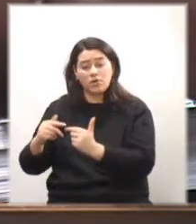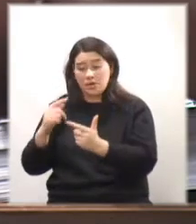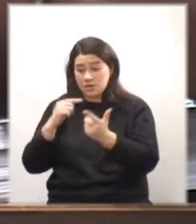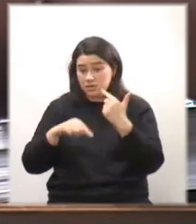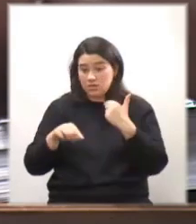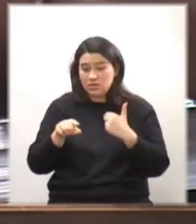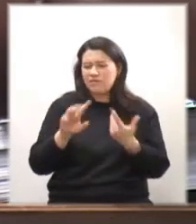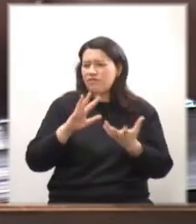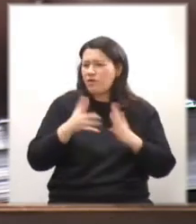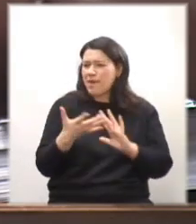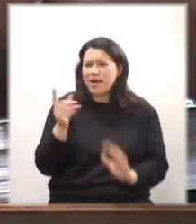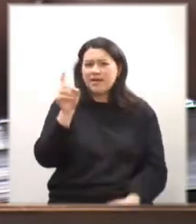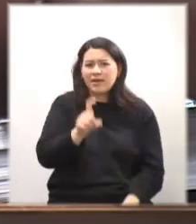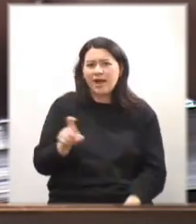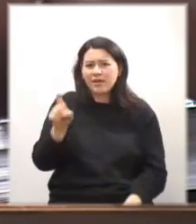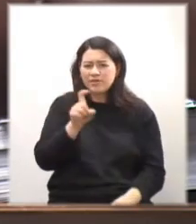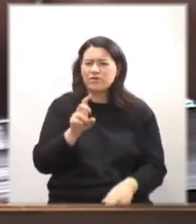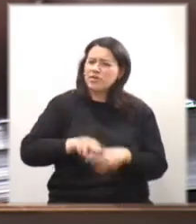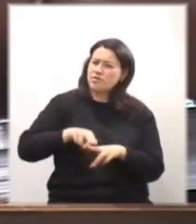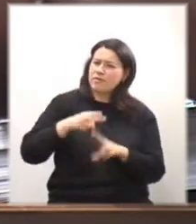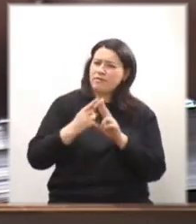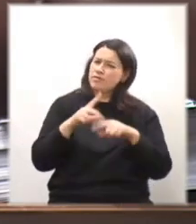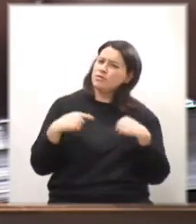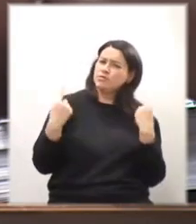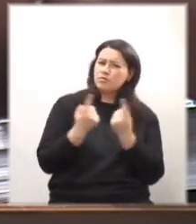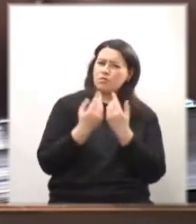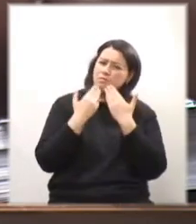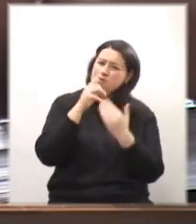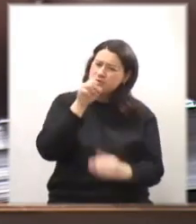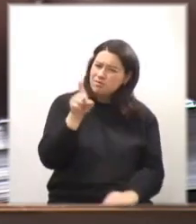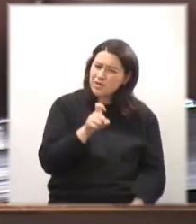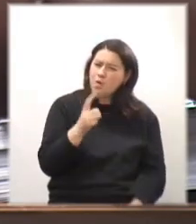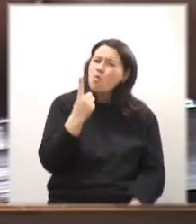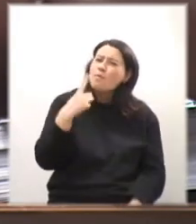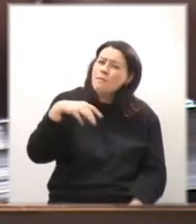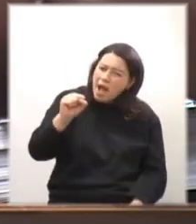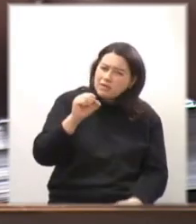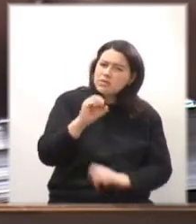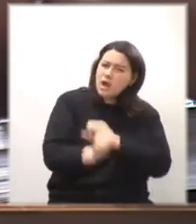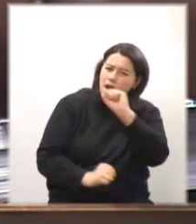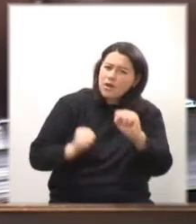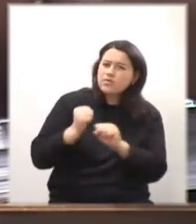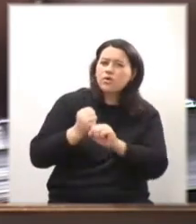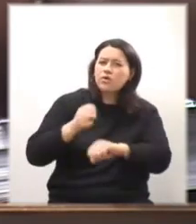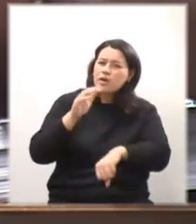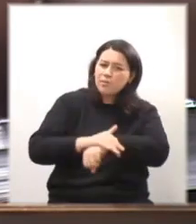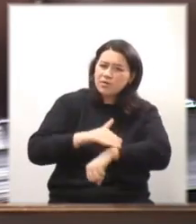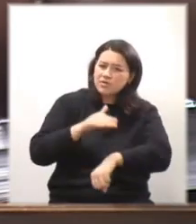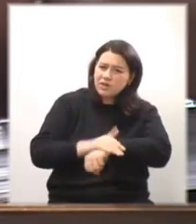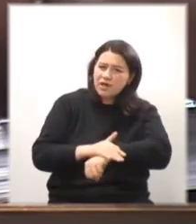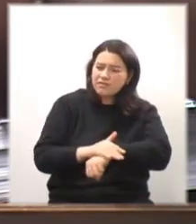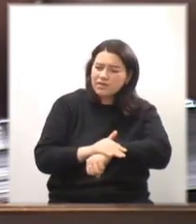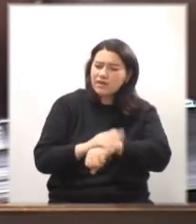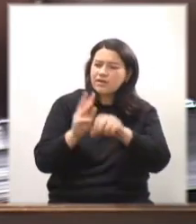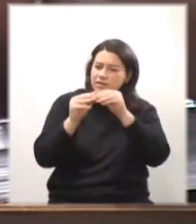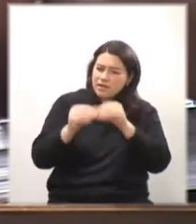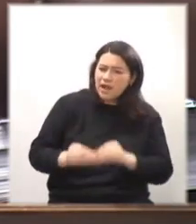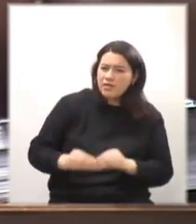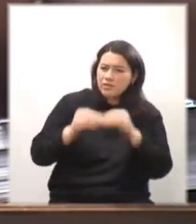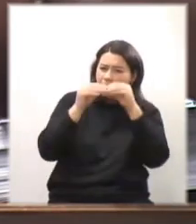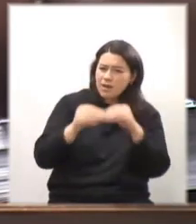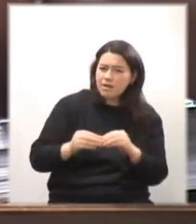a estos engaños, nuevamente nos preguntamos, ¿otro año más que los responsables de hacer las